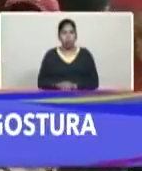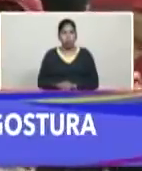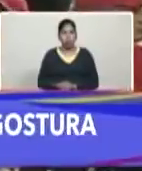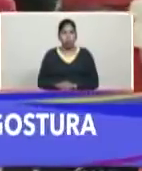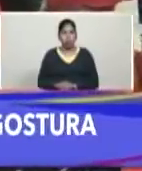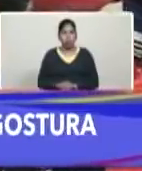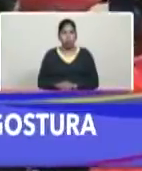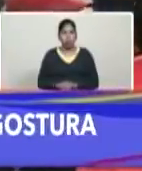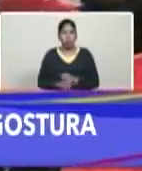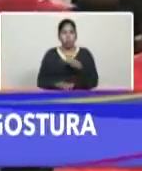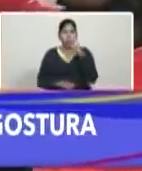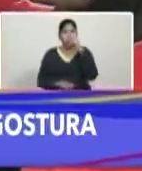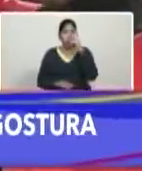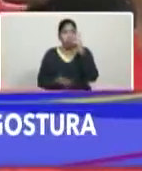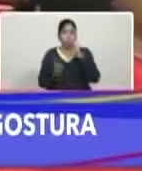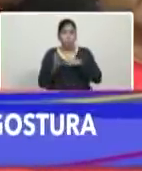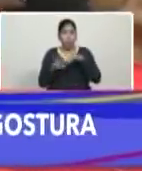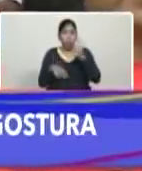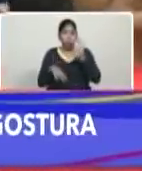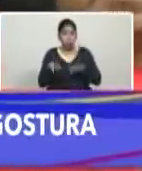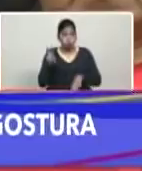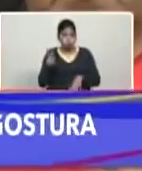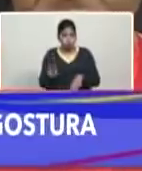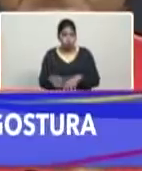Aquel año 2012,